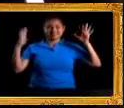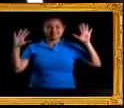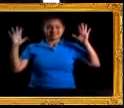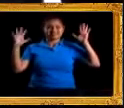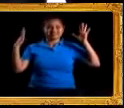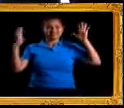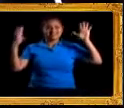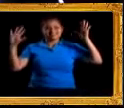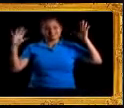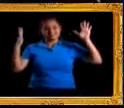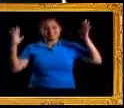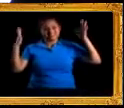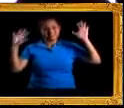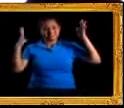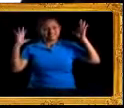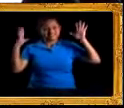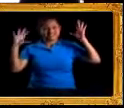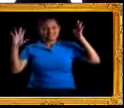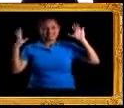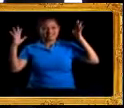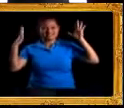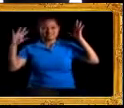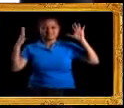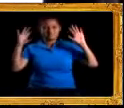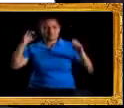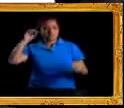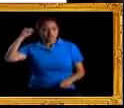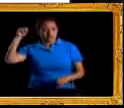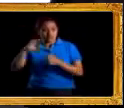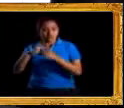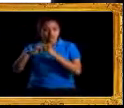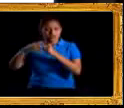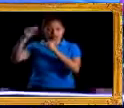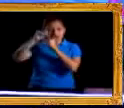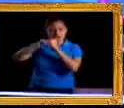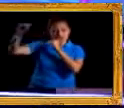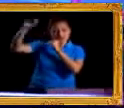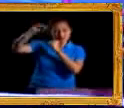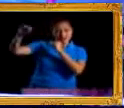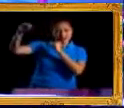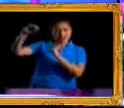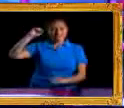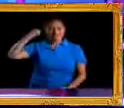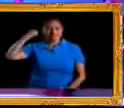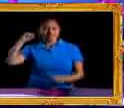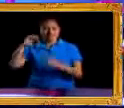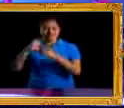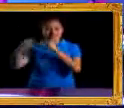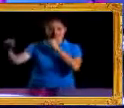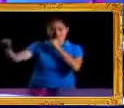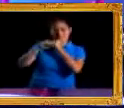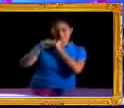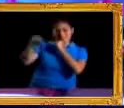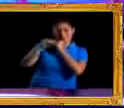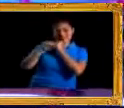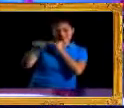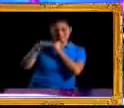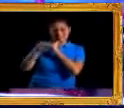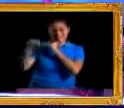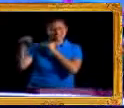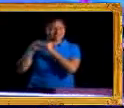Alábele, alábele, alábele, dele gritos de júbilo, atraiga a su amado, atraiga al